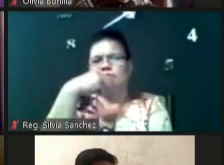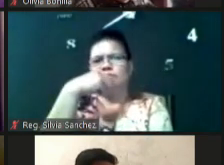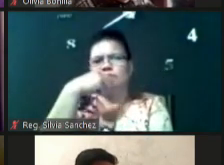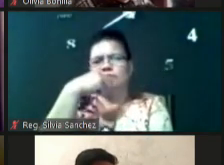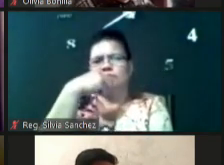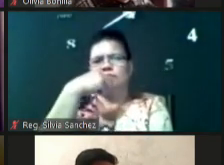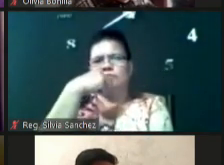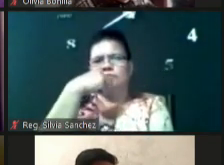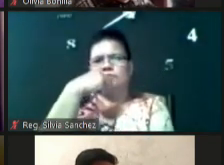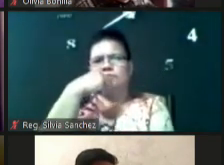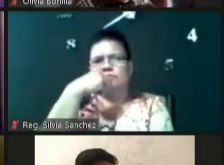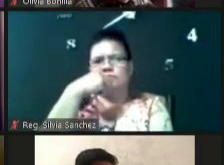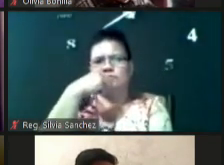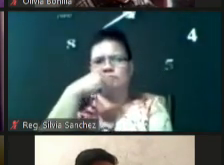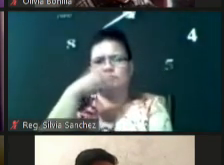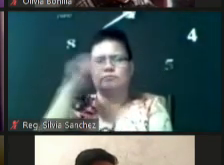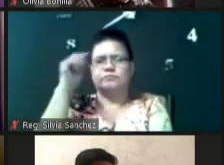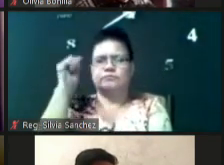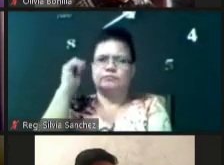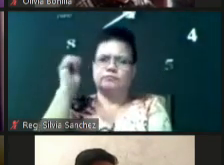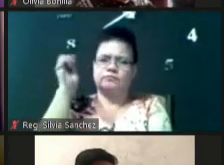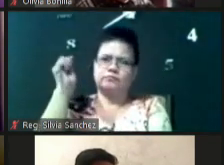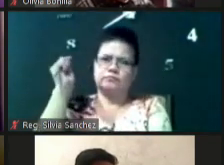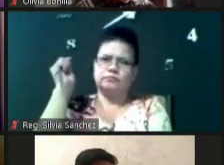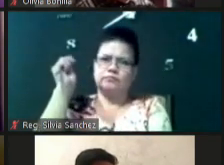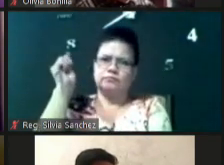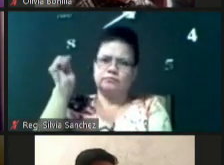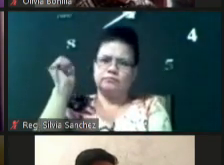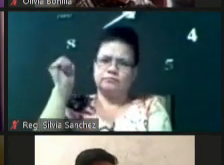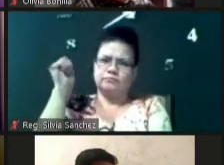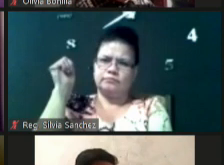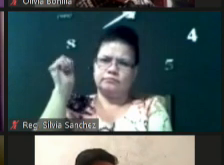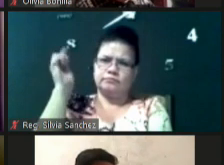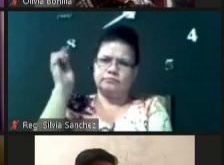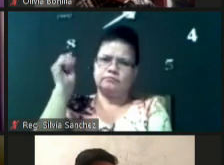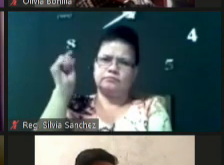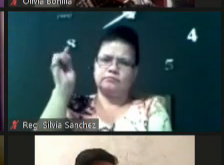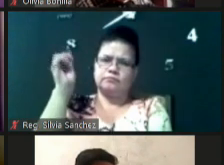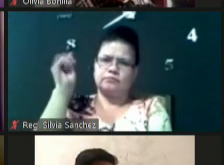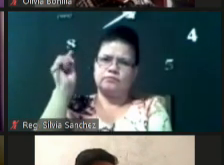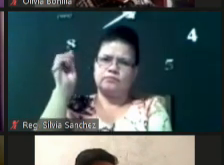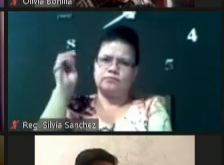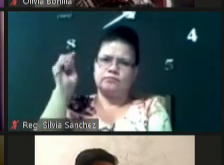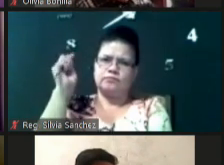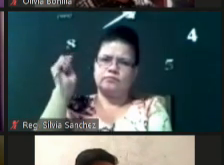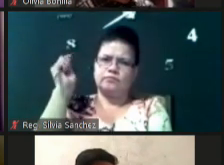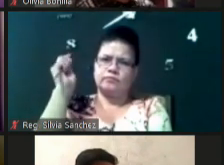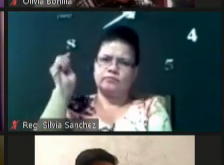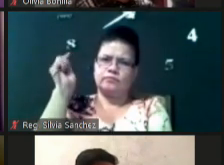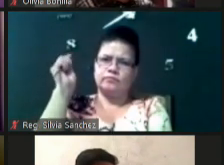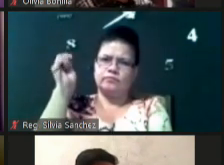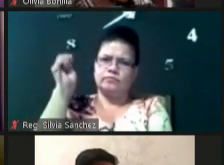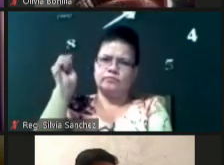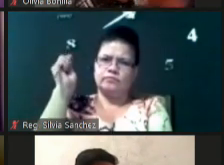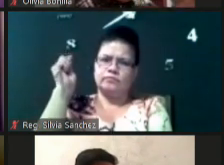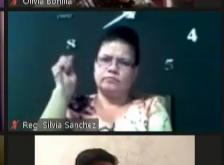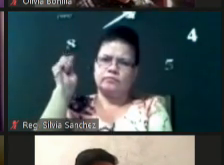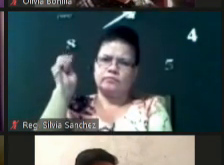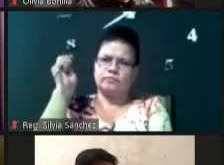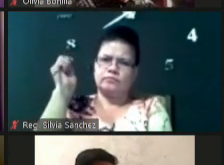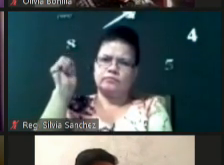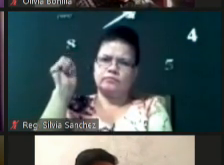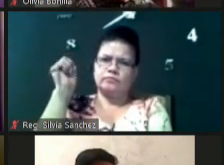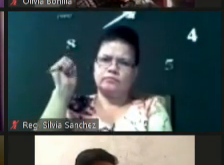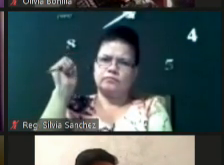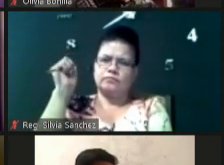señor presidente fue desaparecerlo y después hacer un análisis profundo de cuáles eran las funciones y que él consideraba de hacer